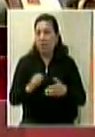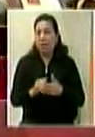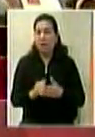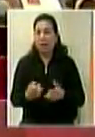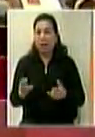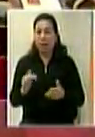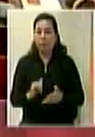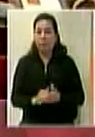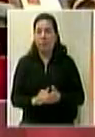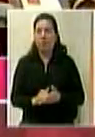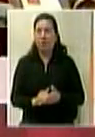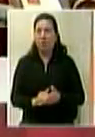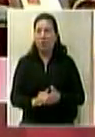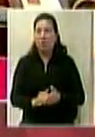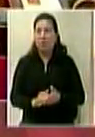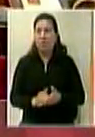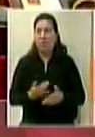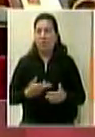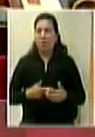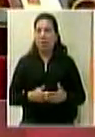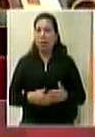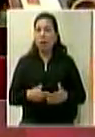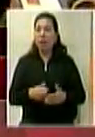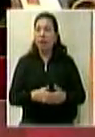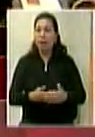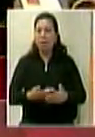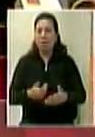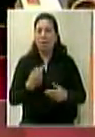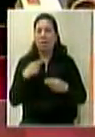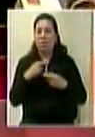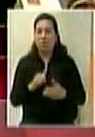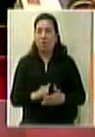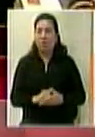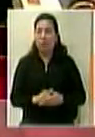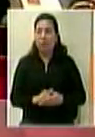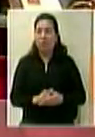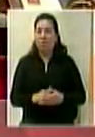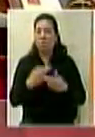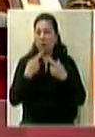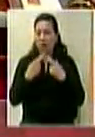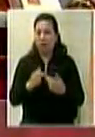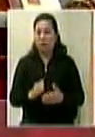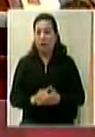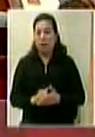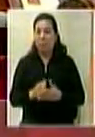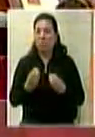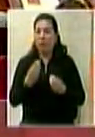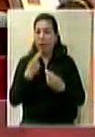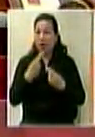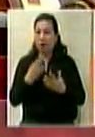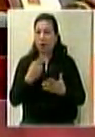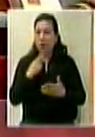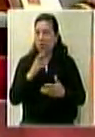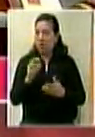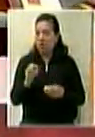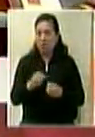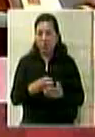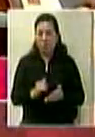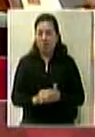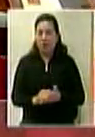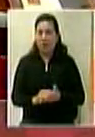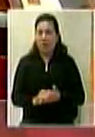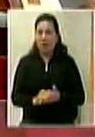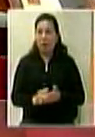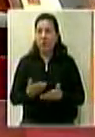los presupuestos, el dinero de todos, bien direccionado y con resultados. Porque el resultado no solo es cemento,